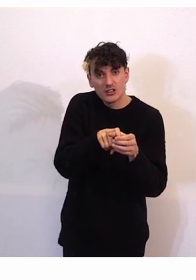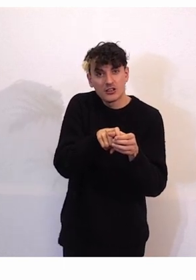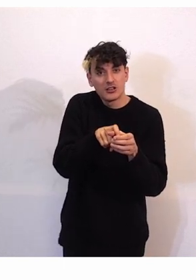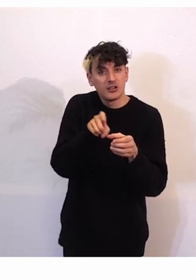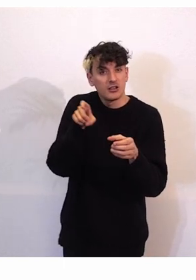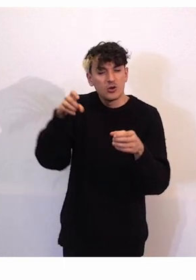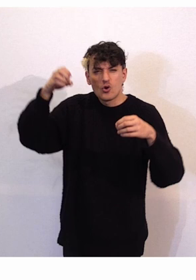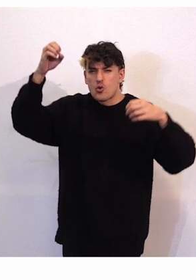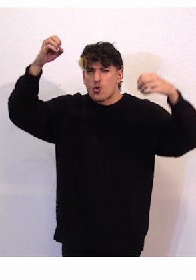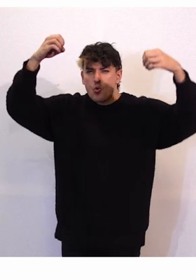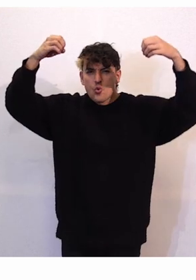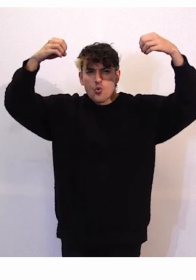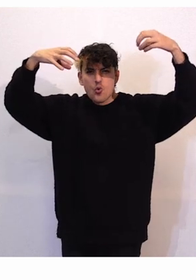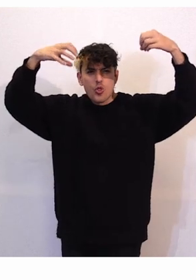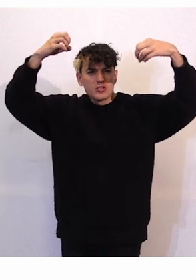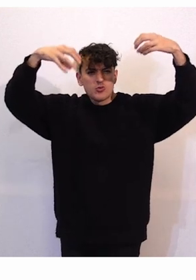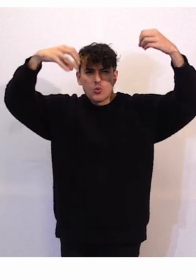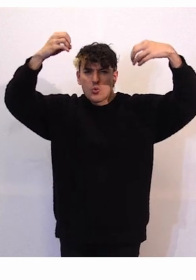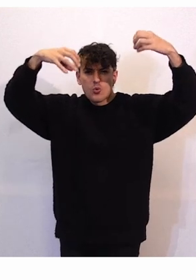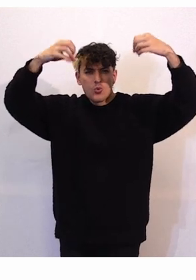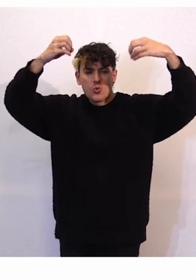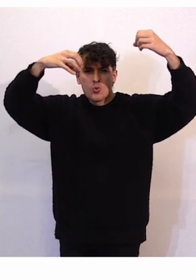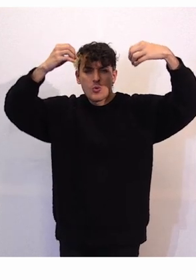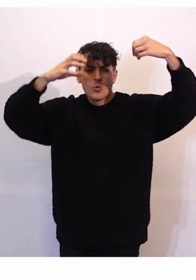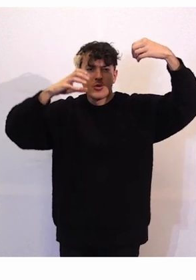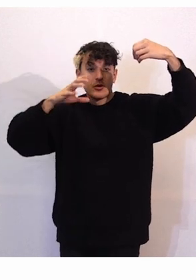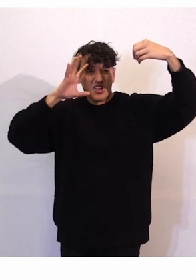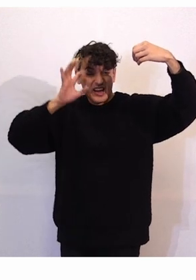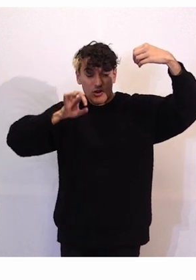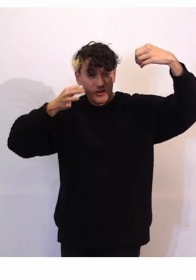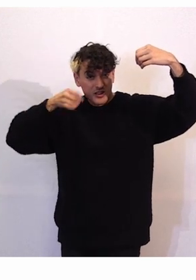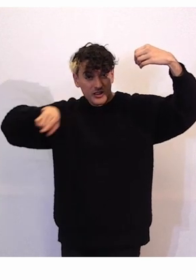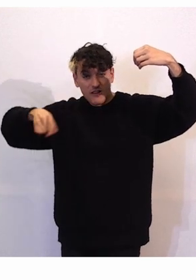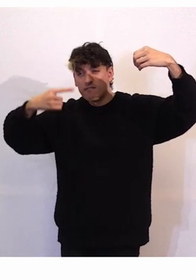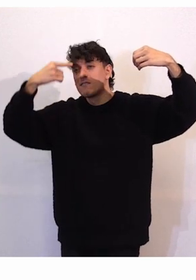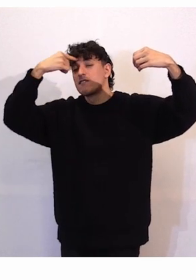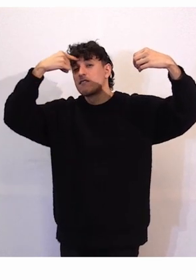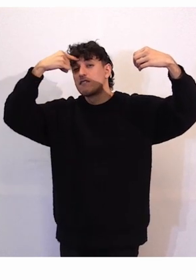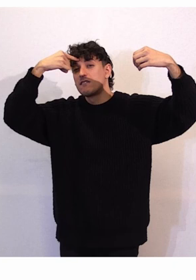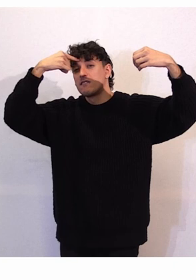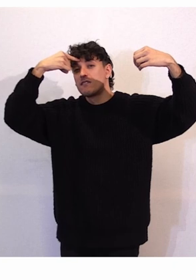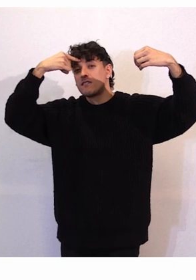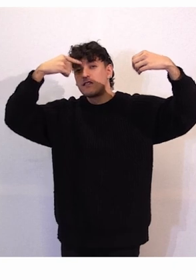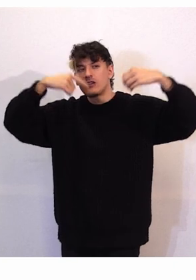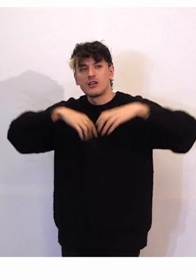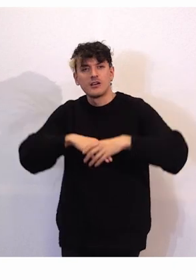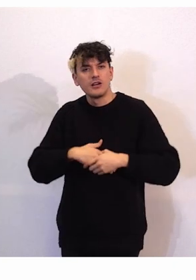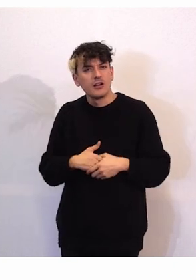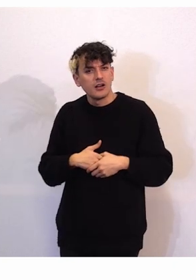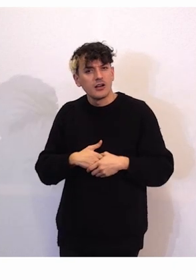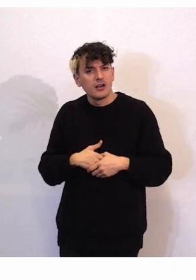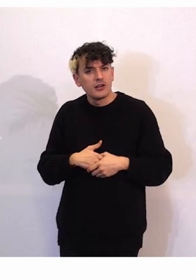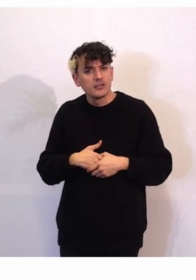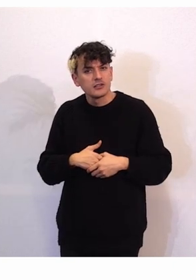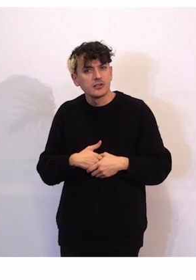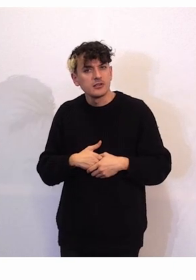esas luces, que yo creo que a ella las luces esas le recordaban a las, ¿cómo se llama?, a los electros, cuando les ponen la